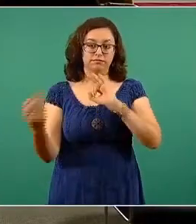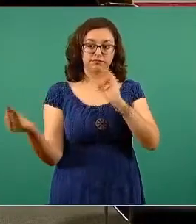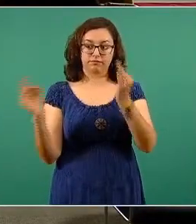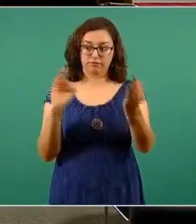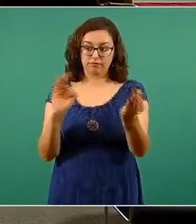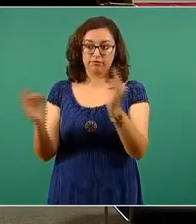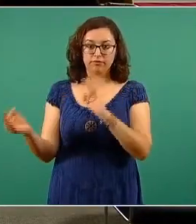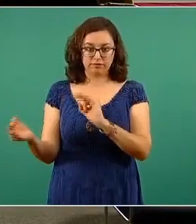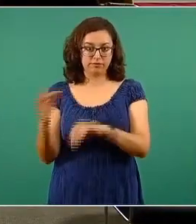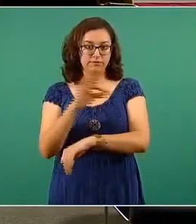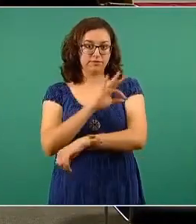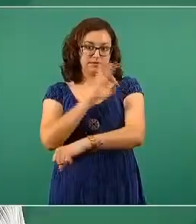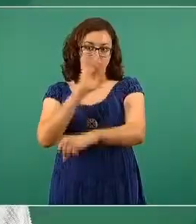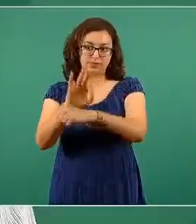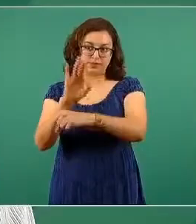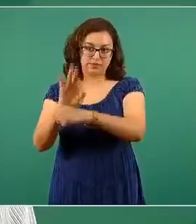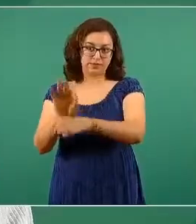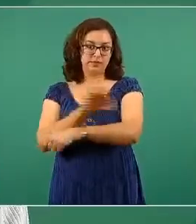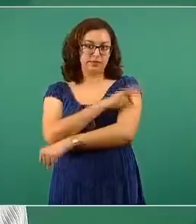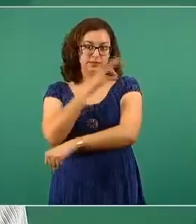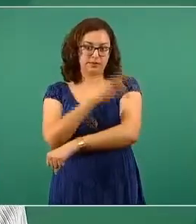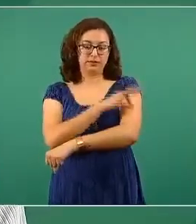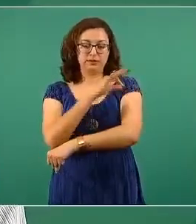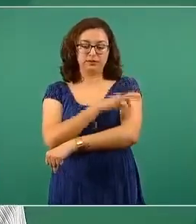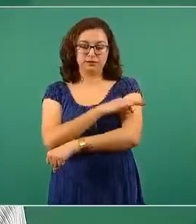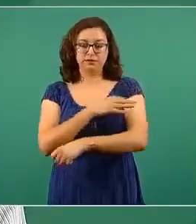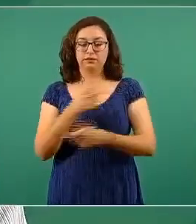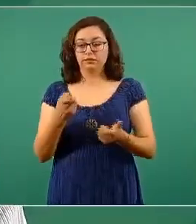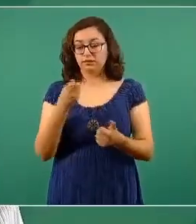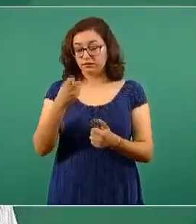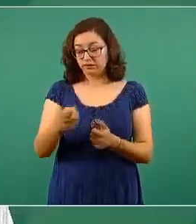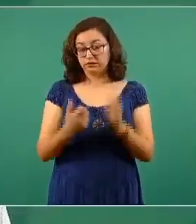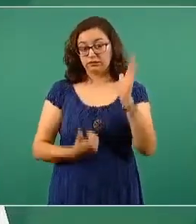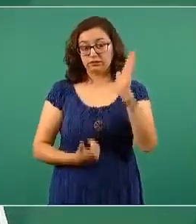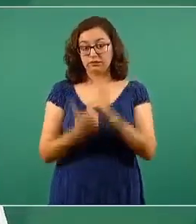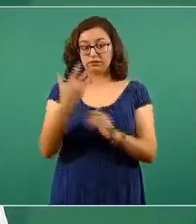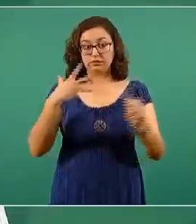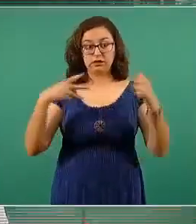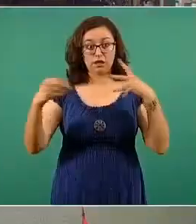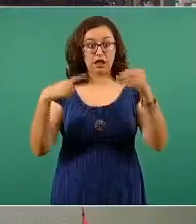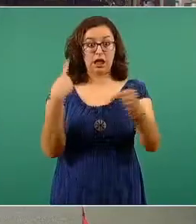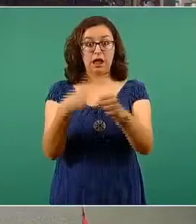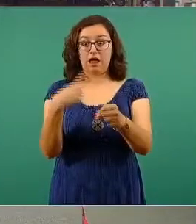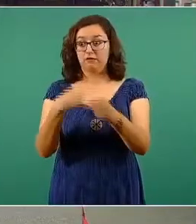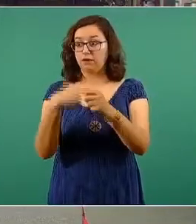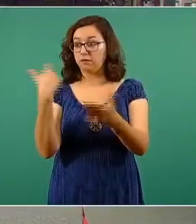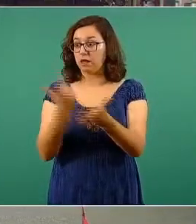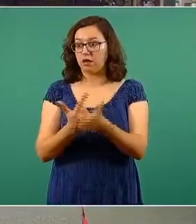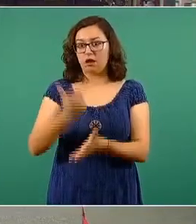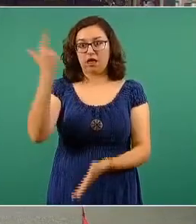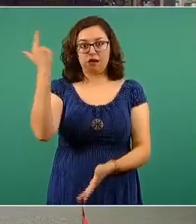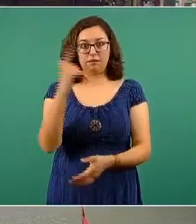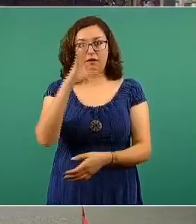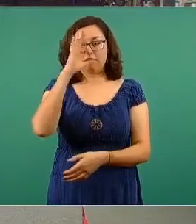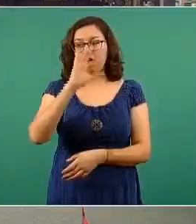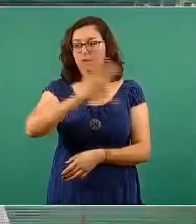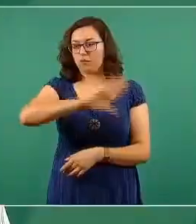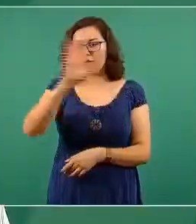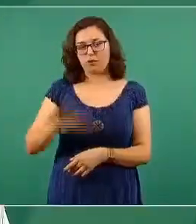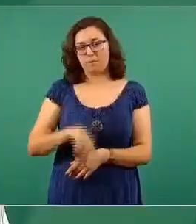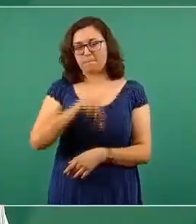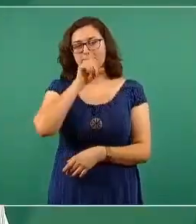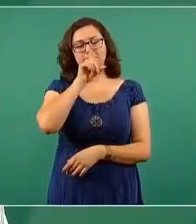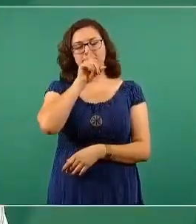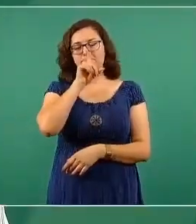estar vacunados estarían protegidos y por lo tanto no esperaríamos un incremento de casos graves ni críticos y de seguro tampoco de casos